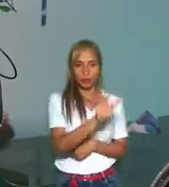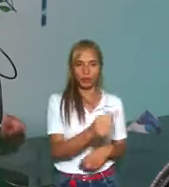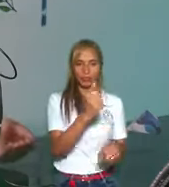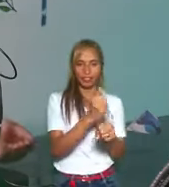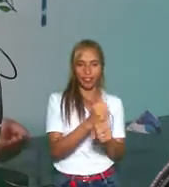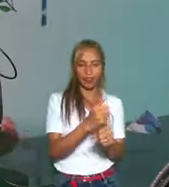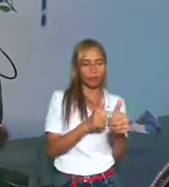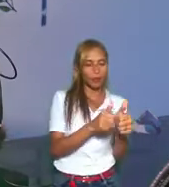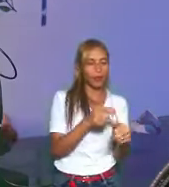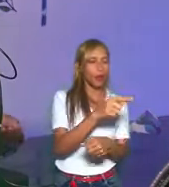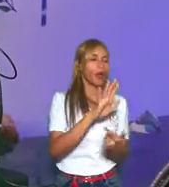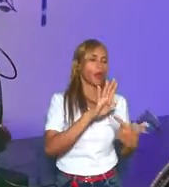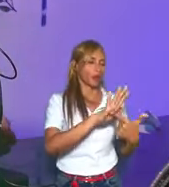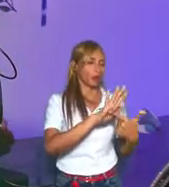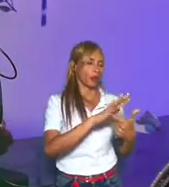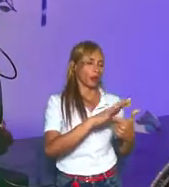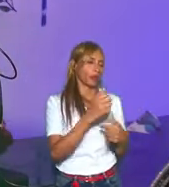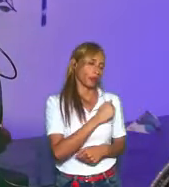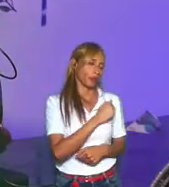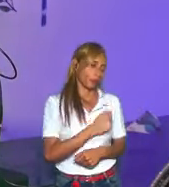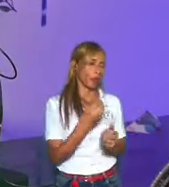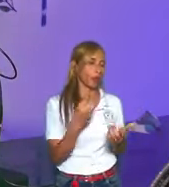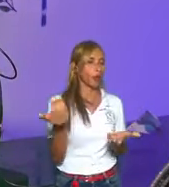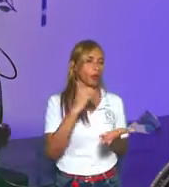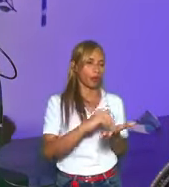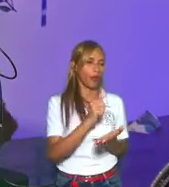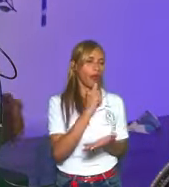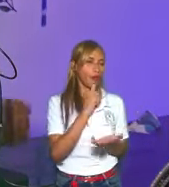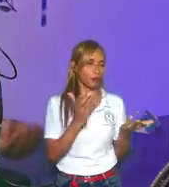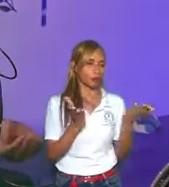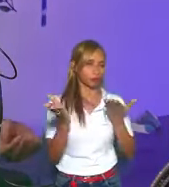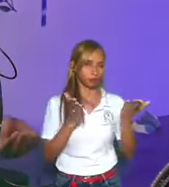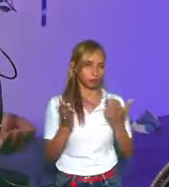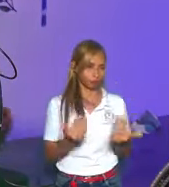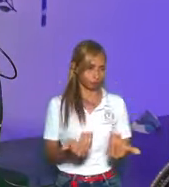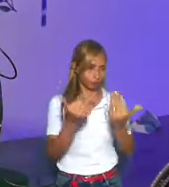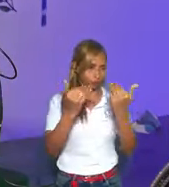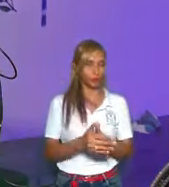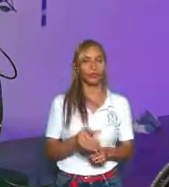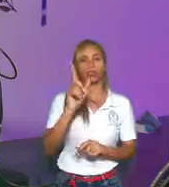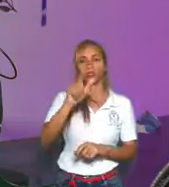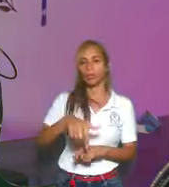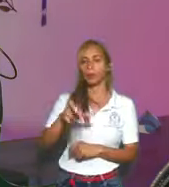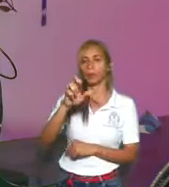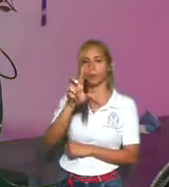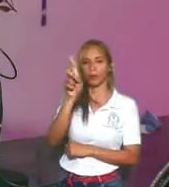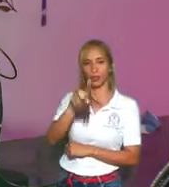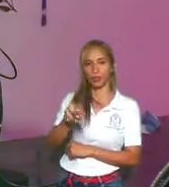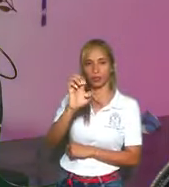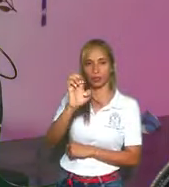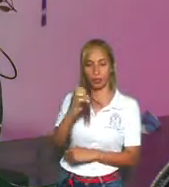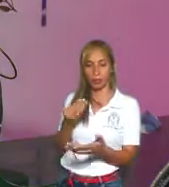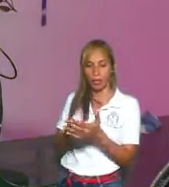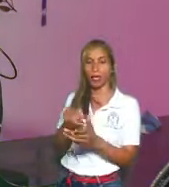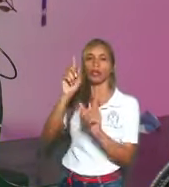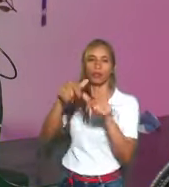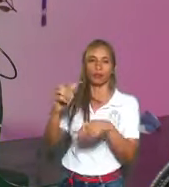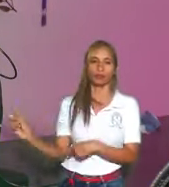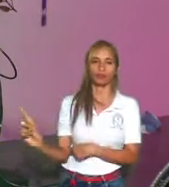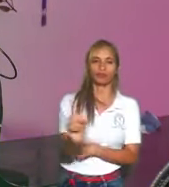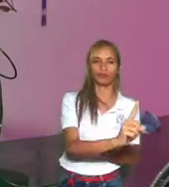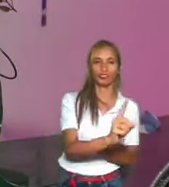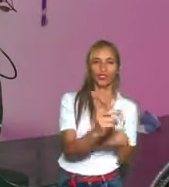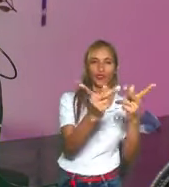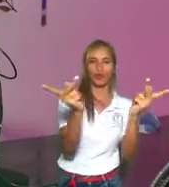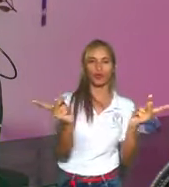por PSE o por alguna otra plataforma, también se deben acercar a la oficina o por la línea de